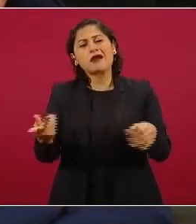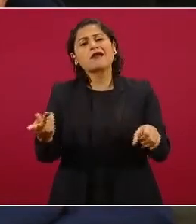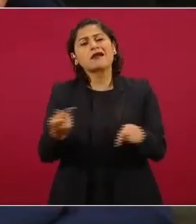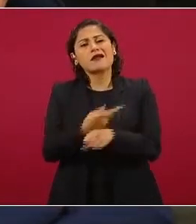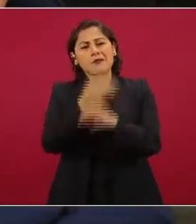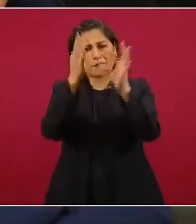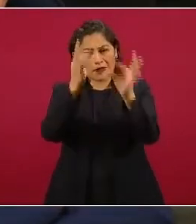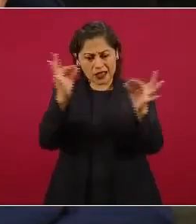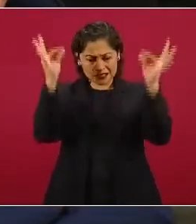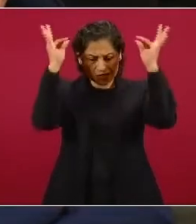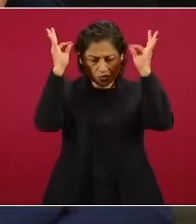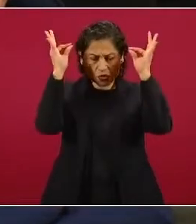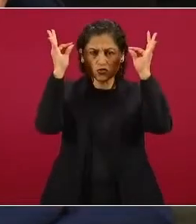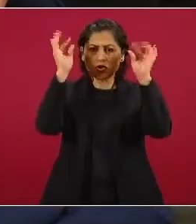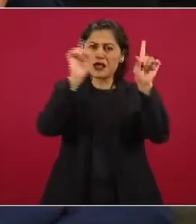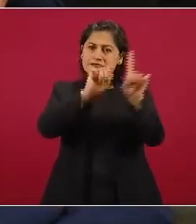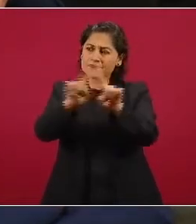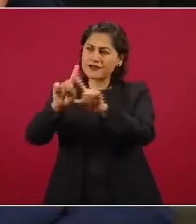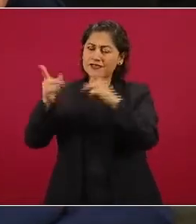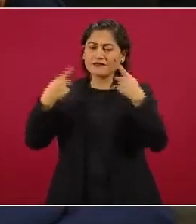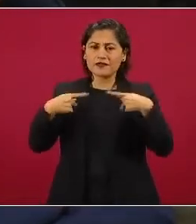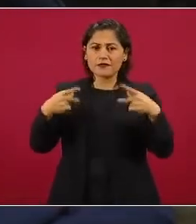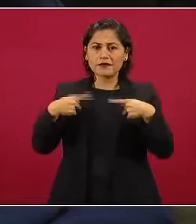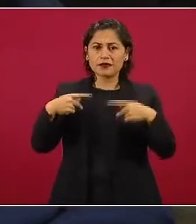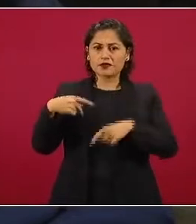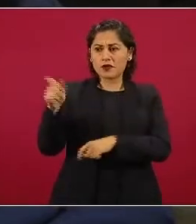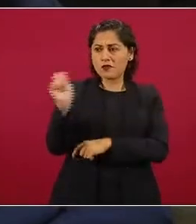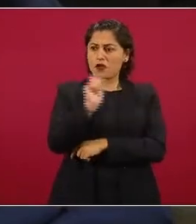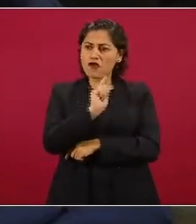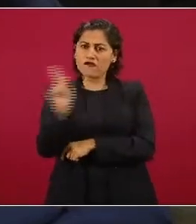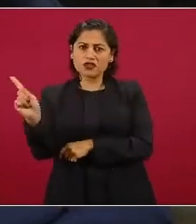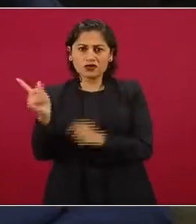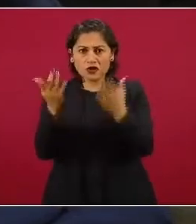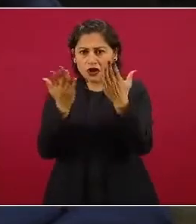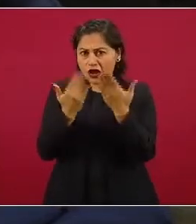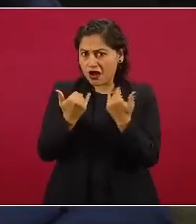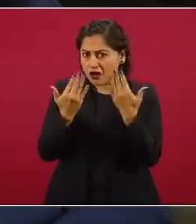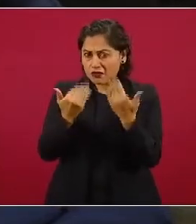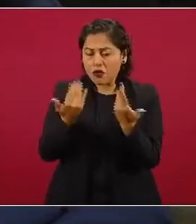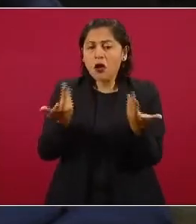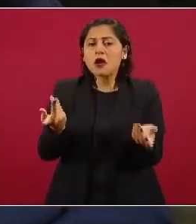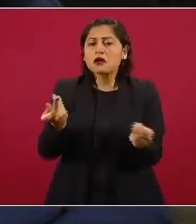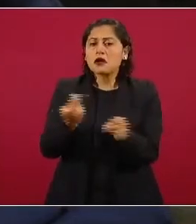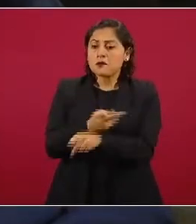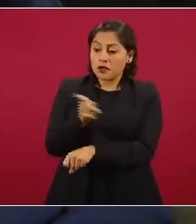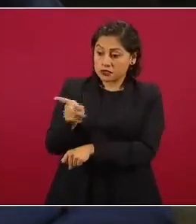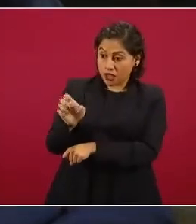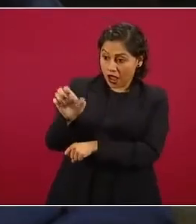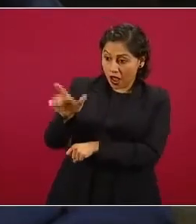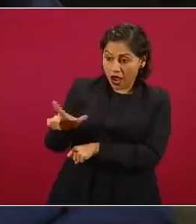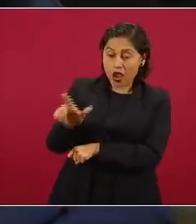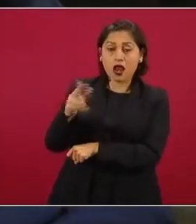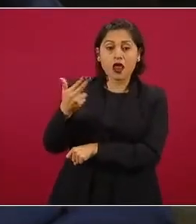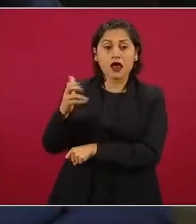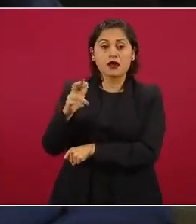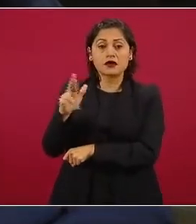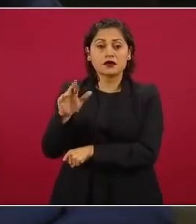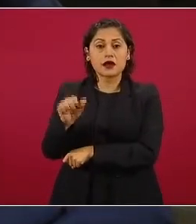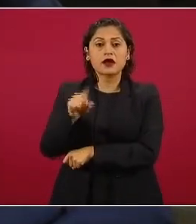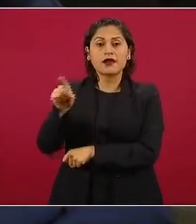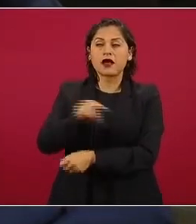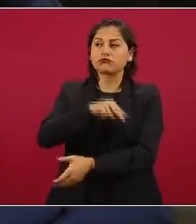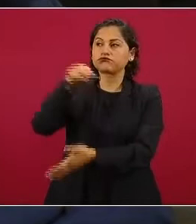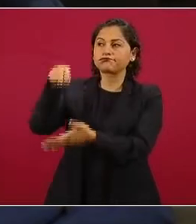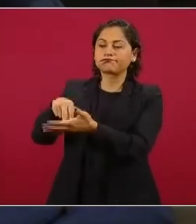de consulados a políticos que no son de servicio profesional de carrera, y si a Fidel Herrera lo investigaron o no durante su estadía en dicho